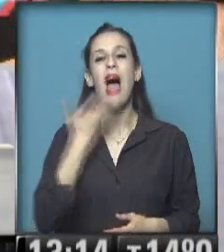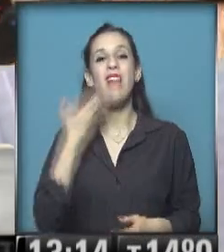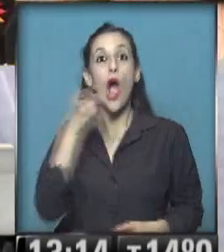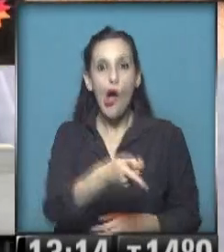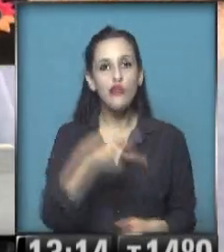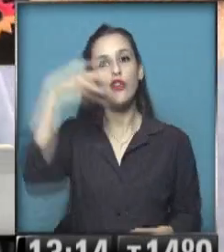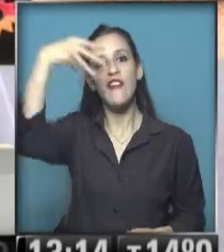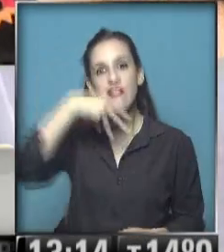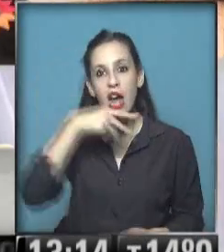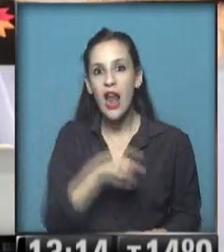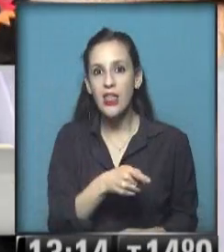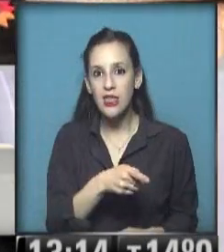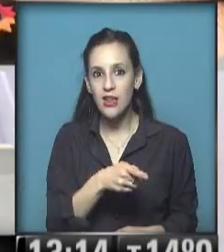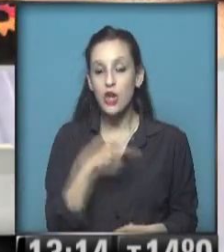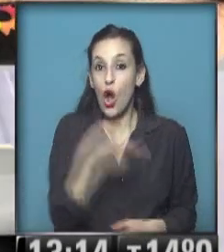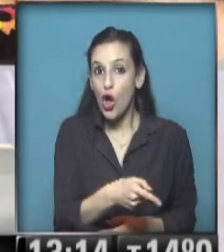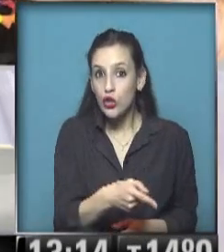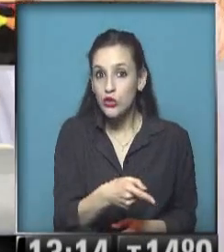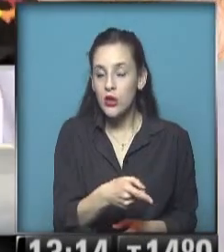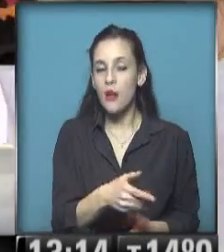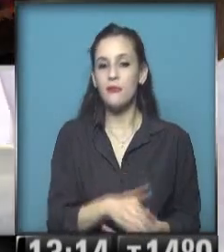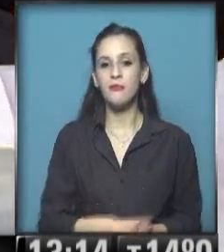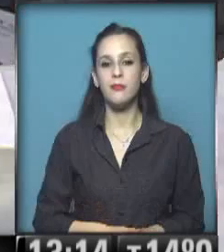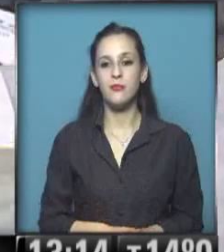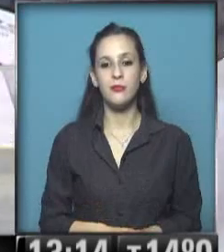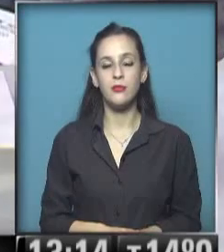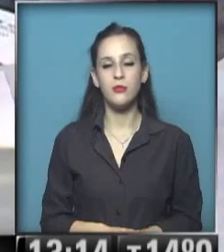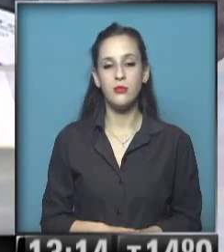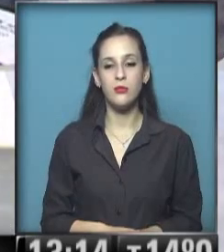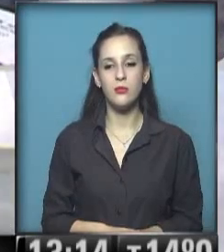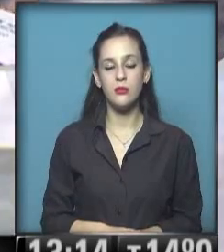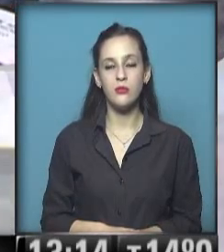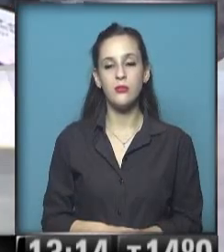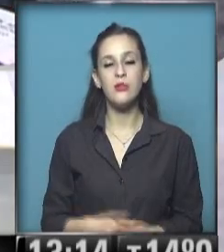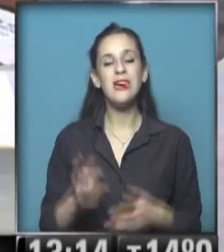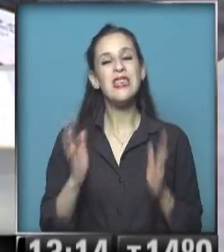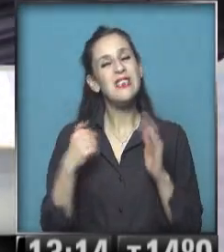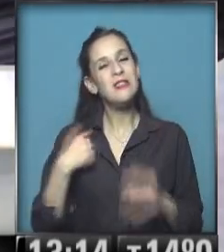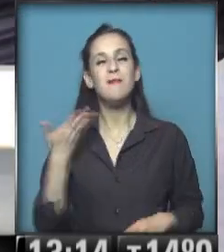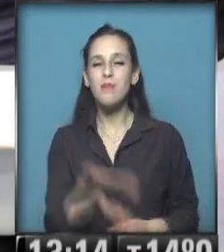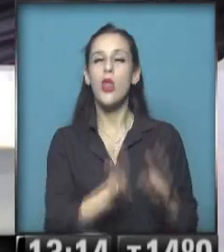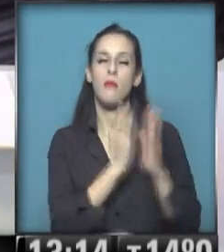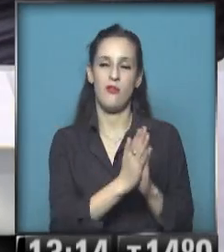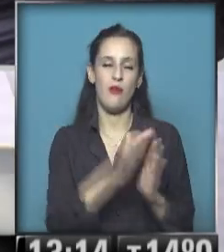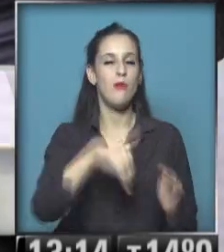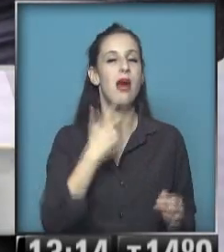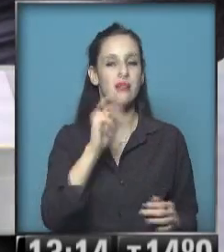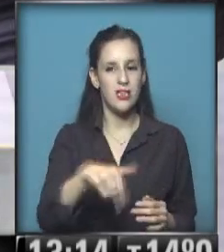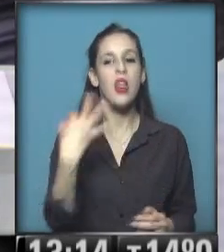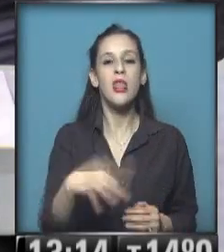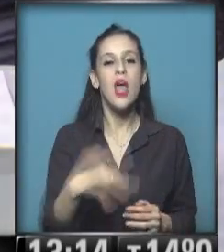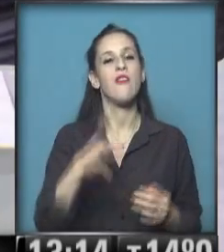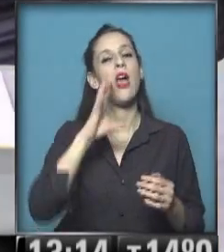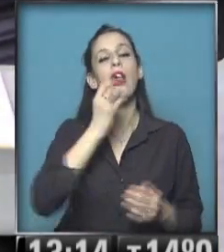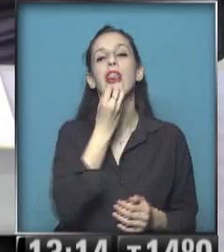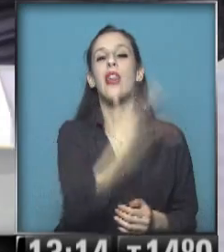Fernández, es yo donde le pido a Martín que comience el juicio con su declaración